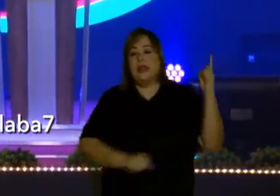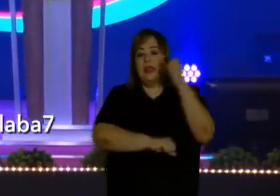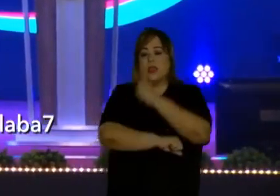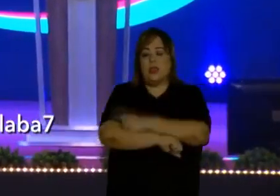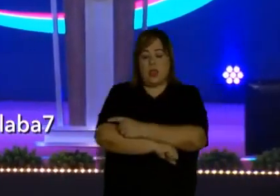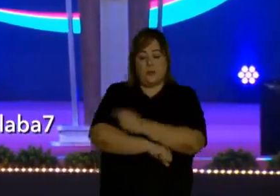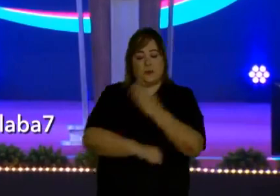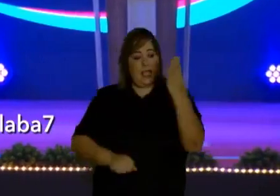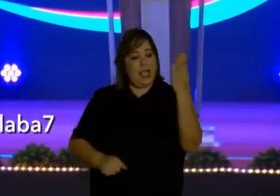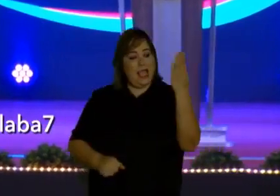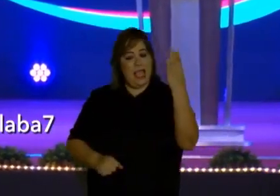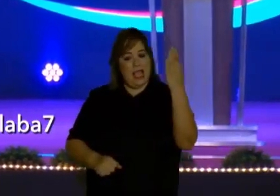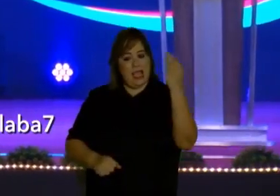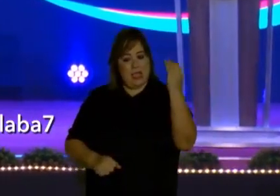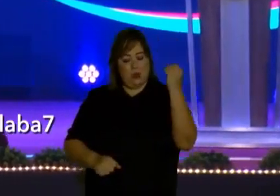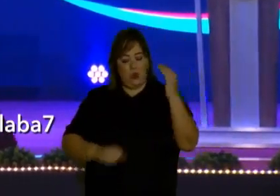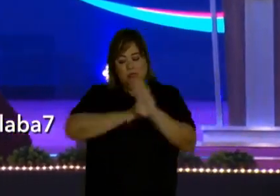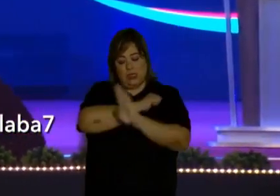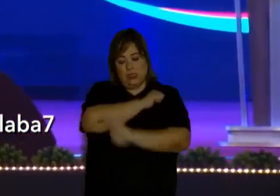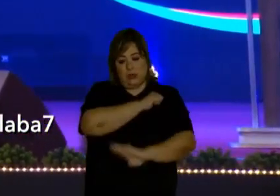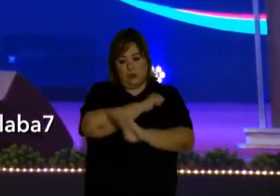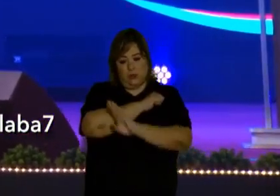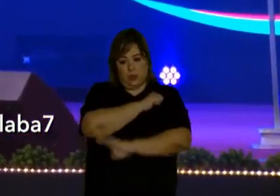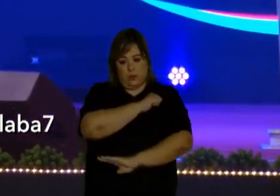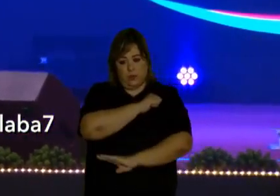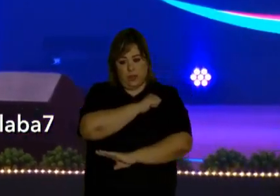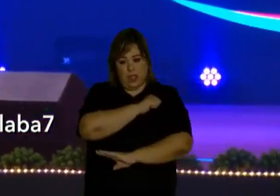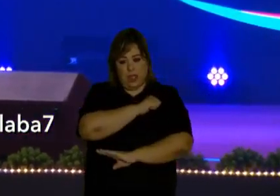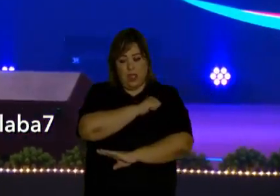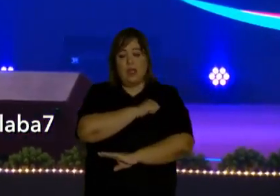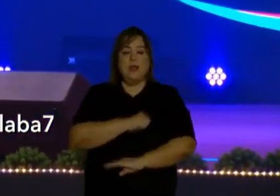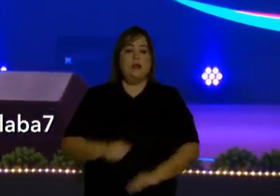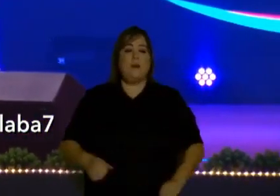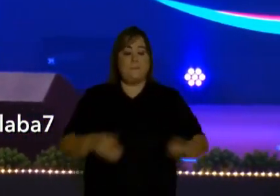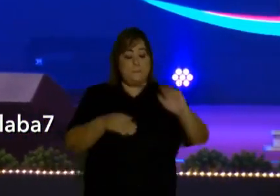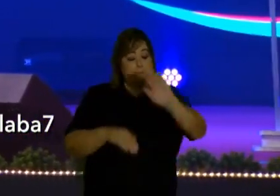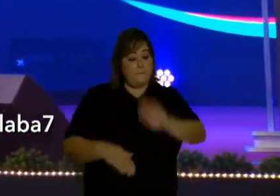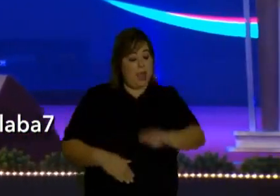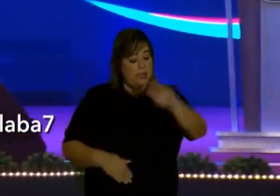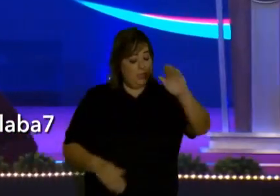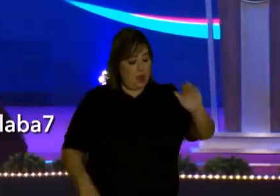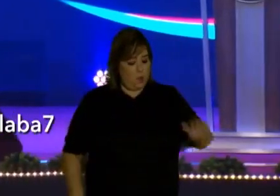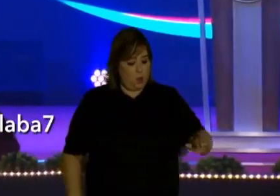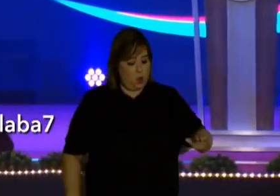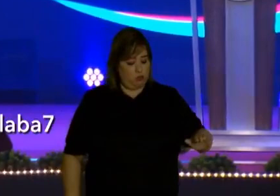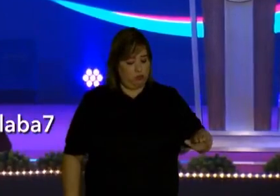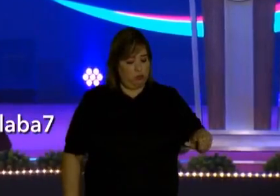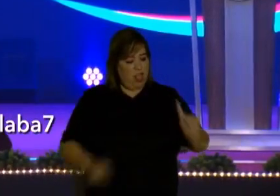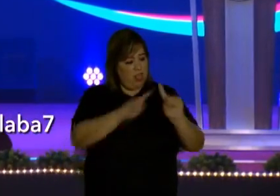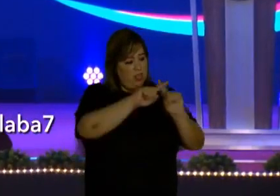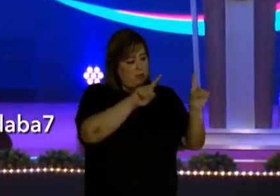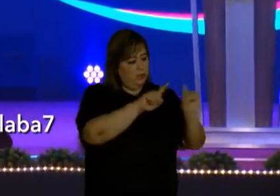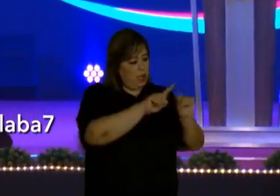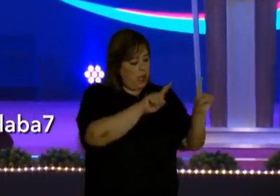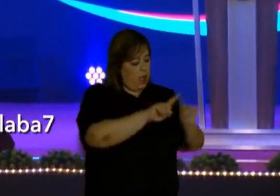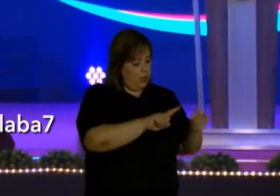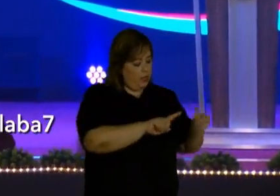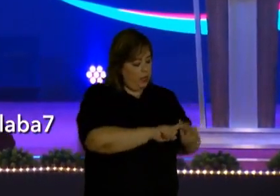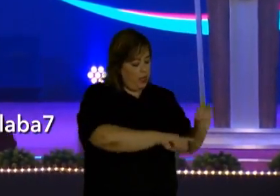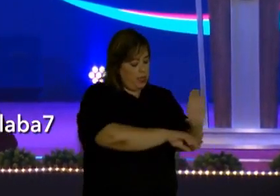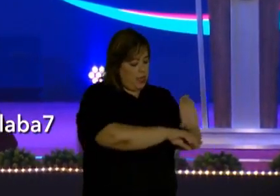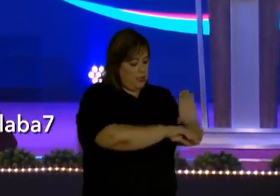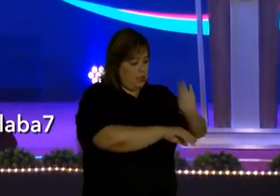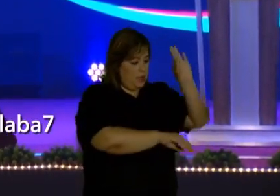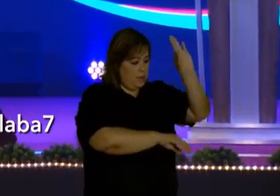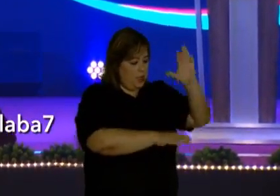en humillación. Y la pastoral de Bayamón y pueblos limítrofes son quienes están haciendo esta convocatoria. Y nosotros nos sentimos